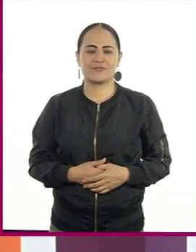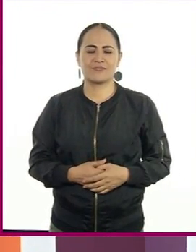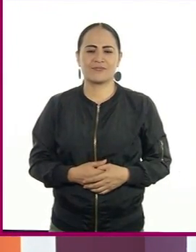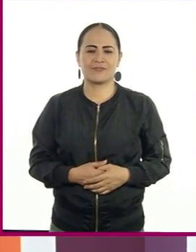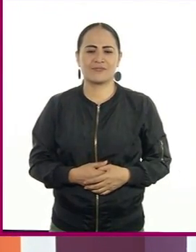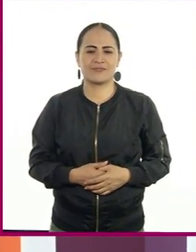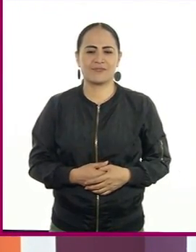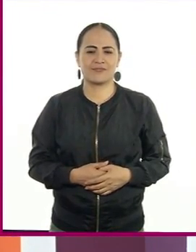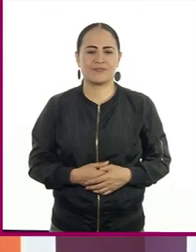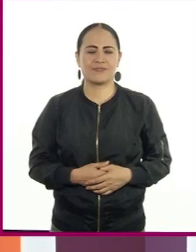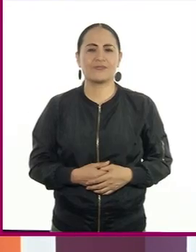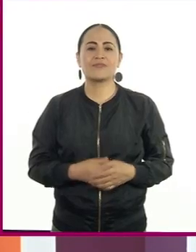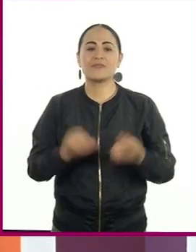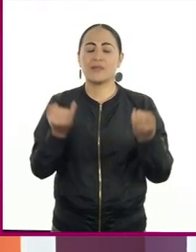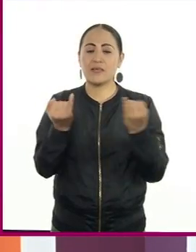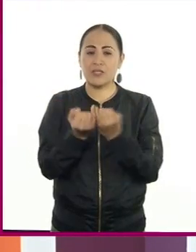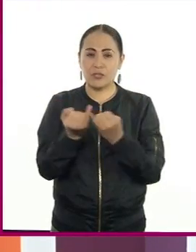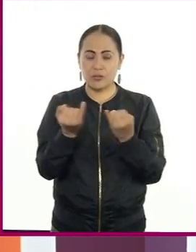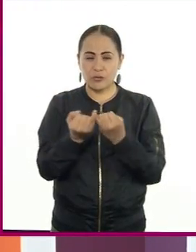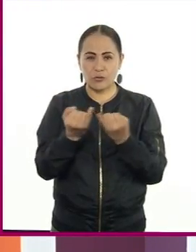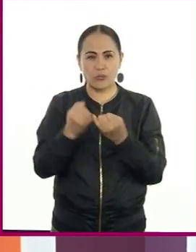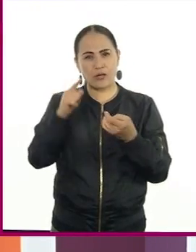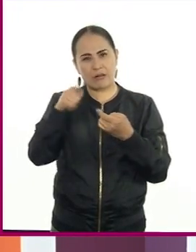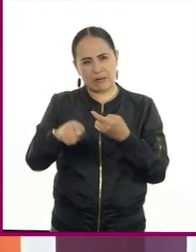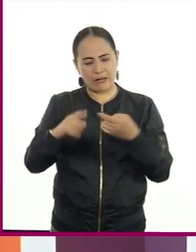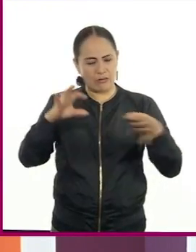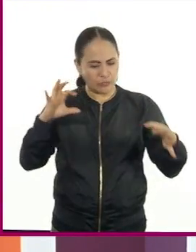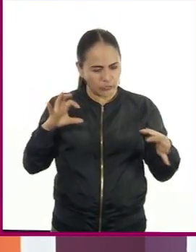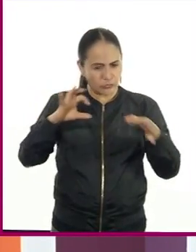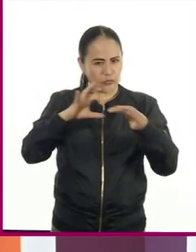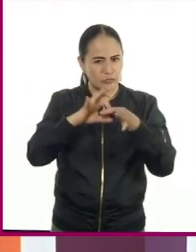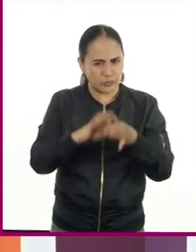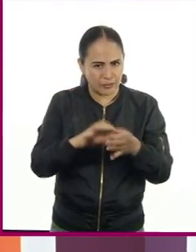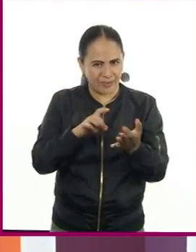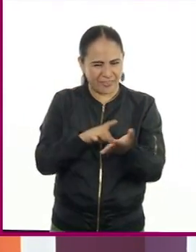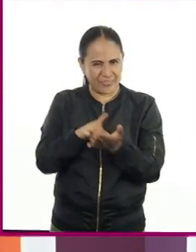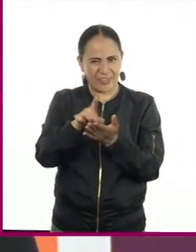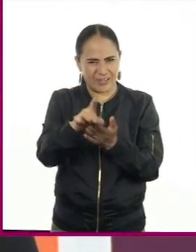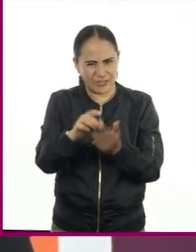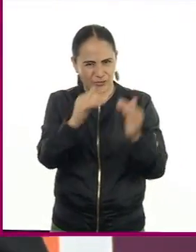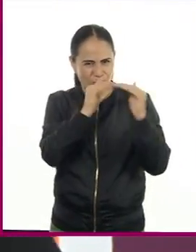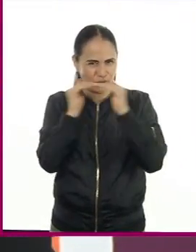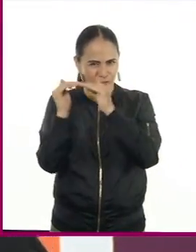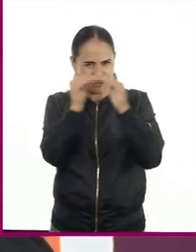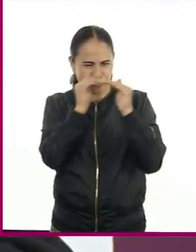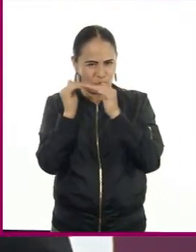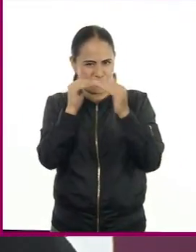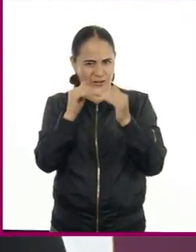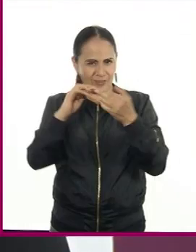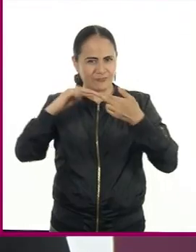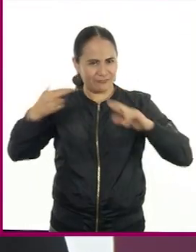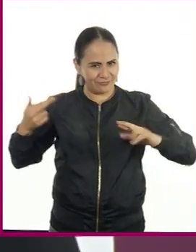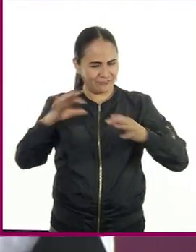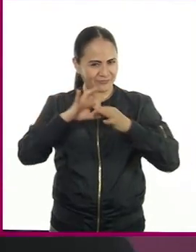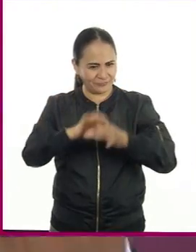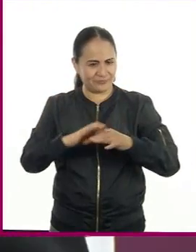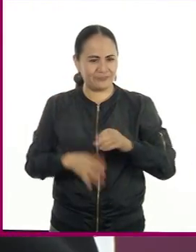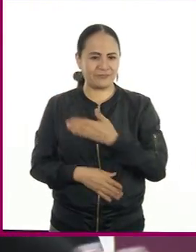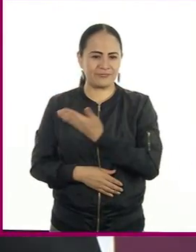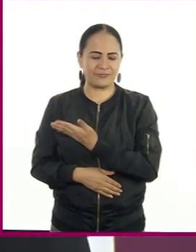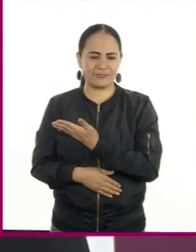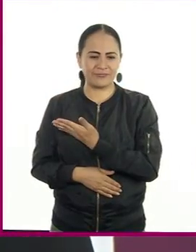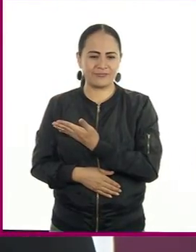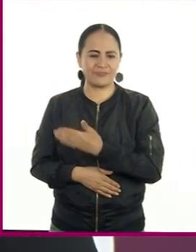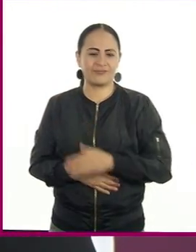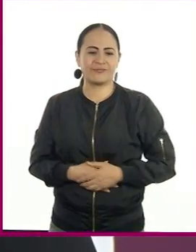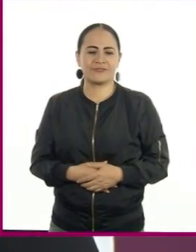humana, además de relacionarlo con el derecho a la igualdad. El derecho a la igualdad